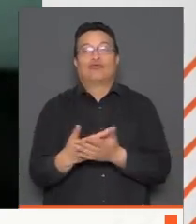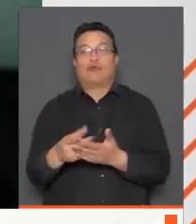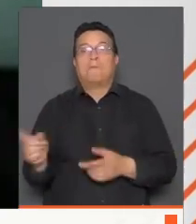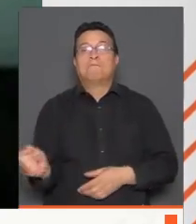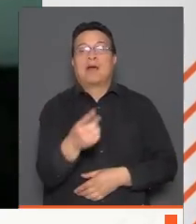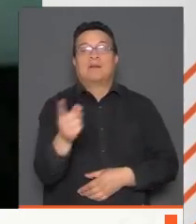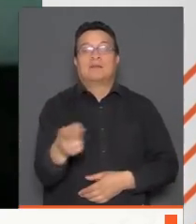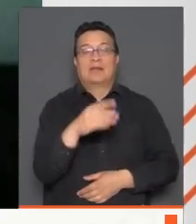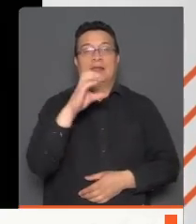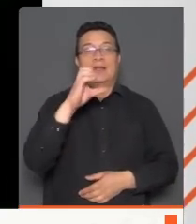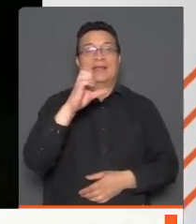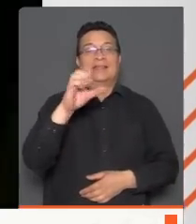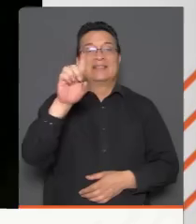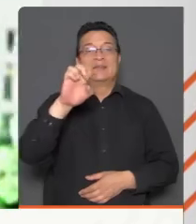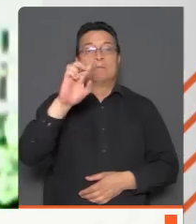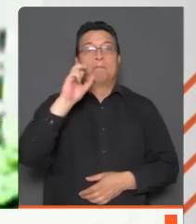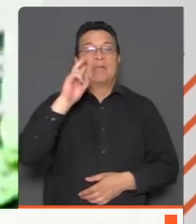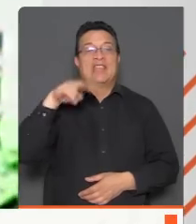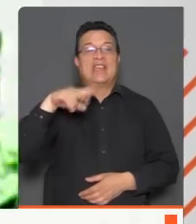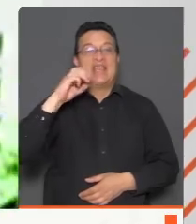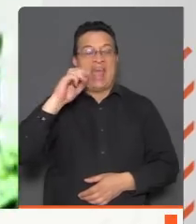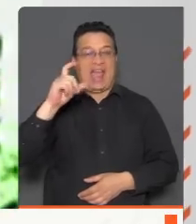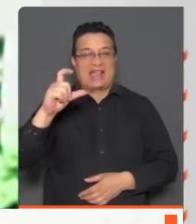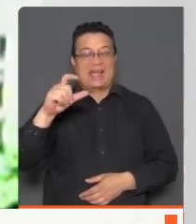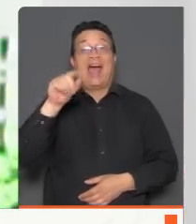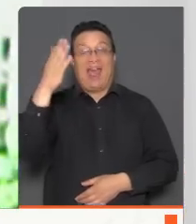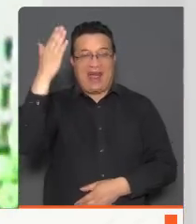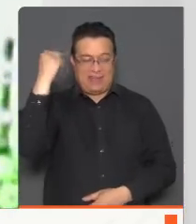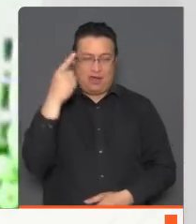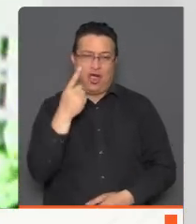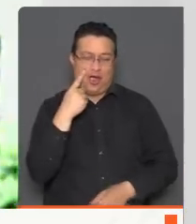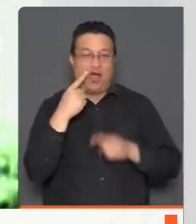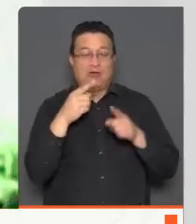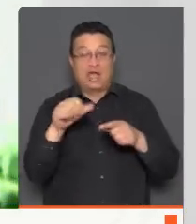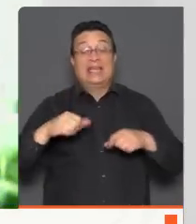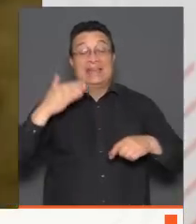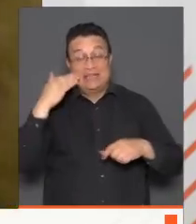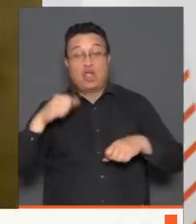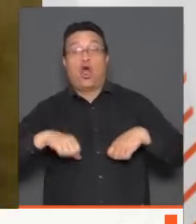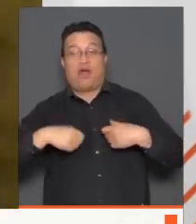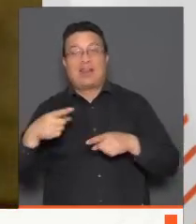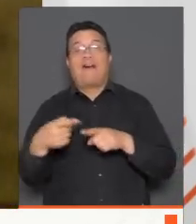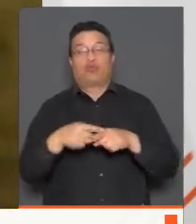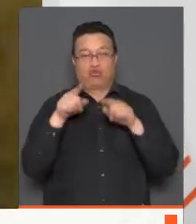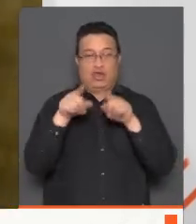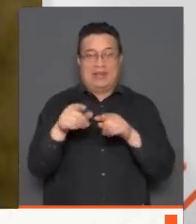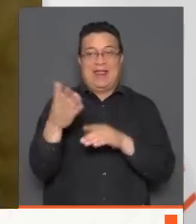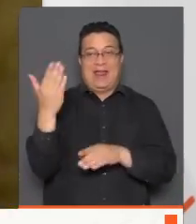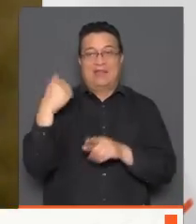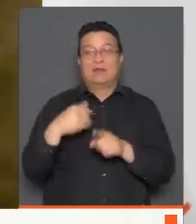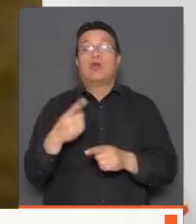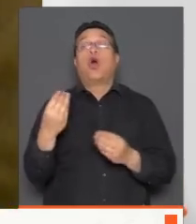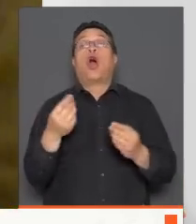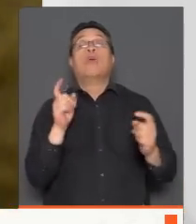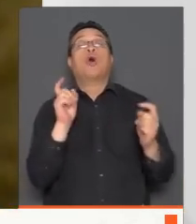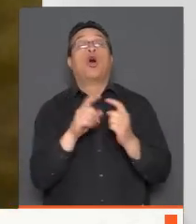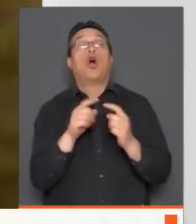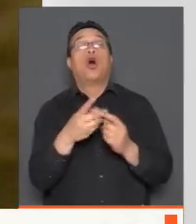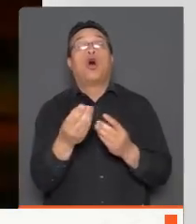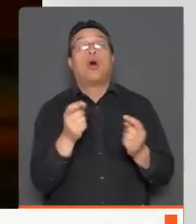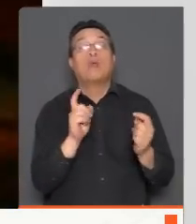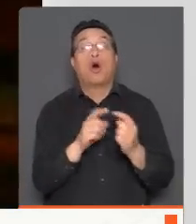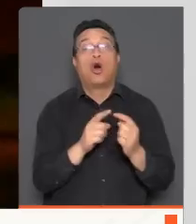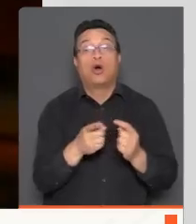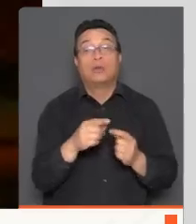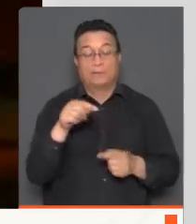Claudio Espiniac. Aquí eran recogidos los niños y jóvenes de los cuales abusó. ¿Cómo te contactaron? Acá